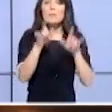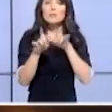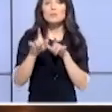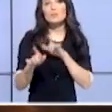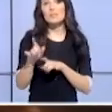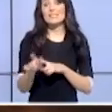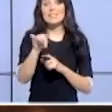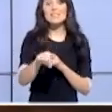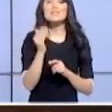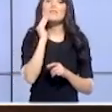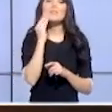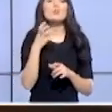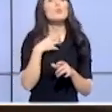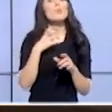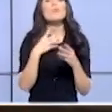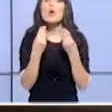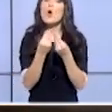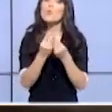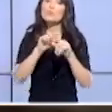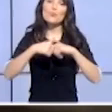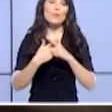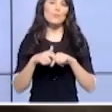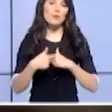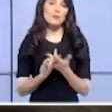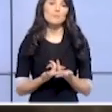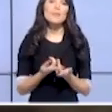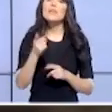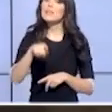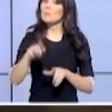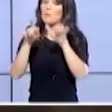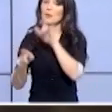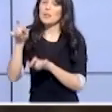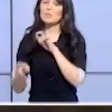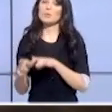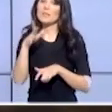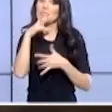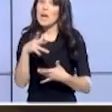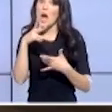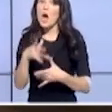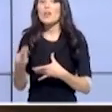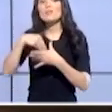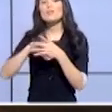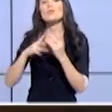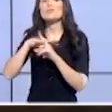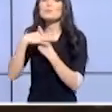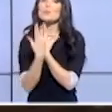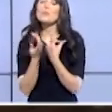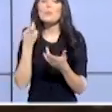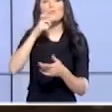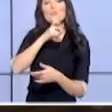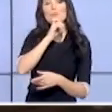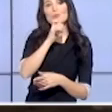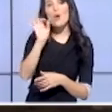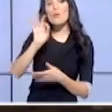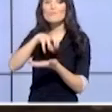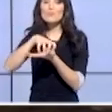recuerdo para aquellos que no pueden pasar estos días en compañía de su familia y para quienes atraviesan momentos de dificultad de